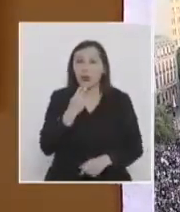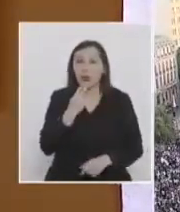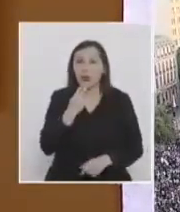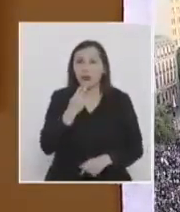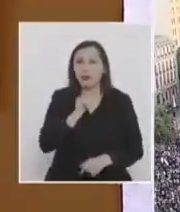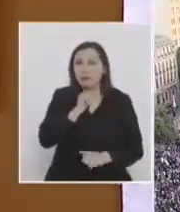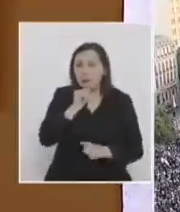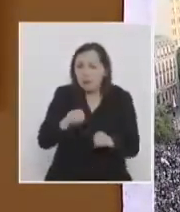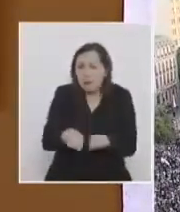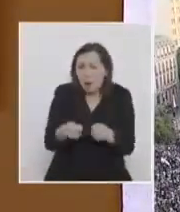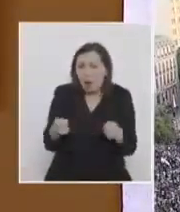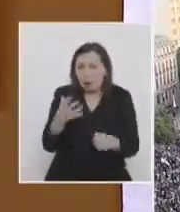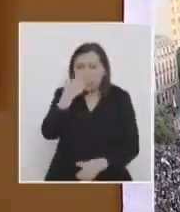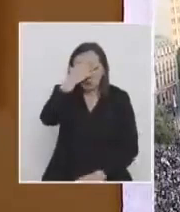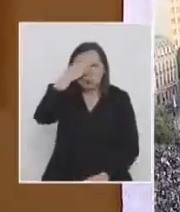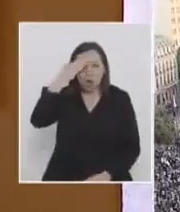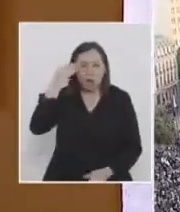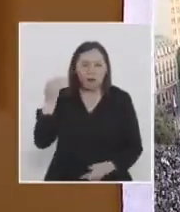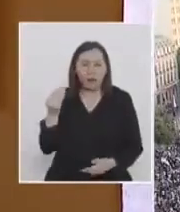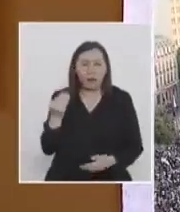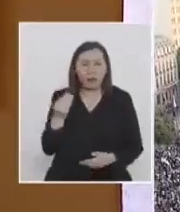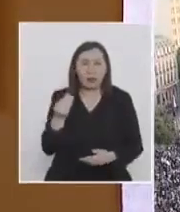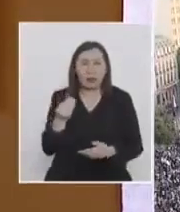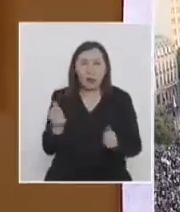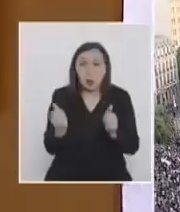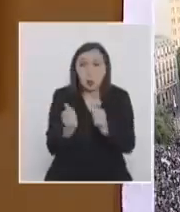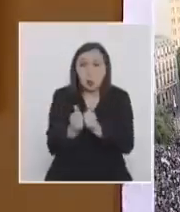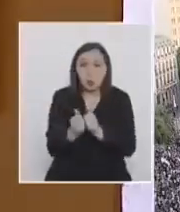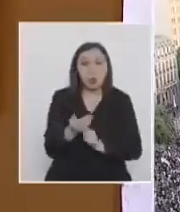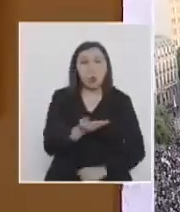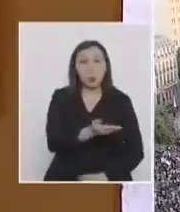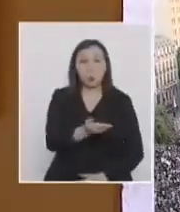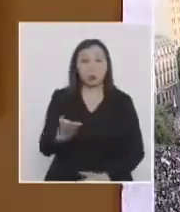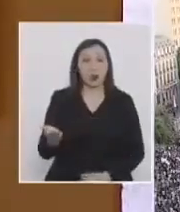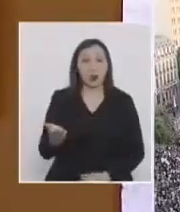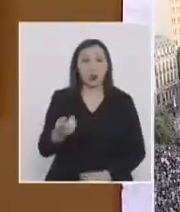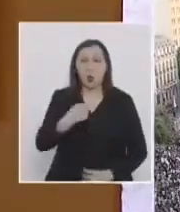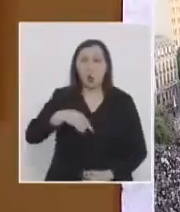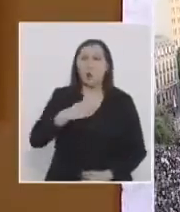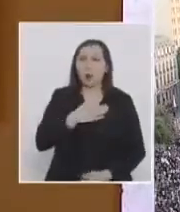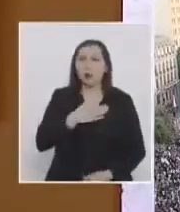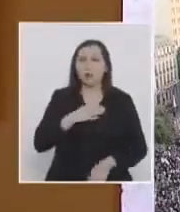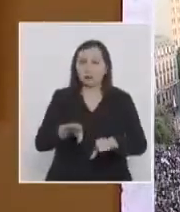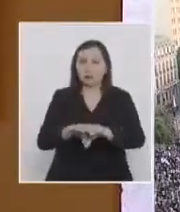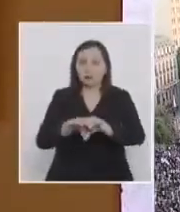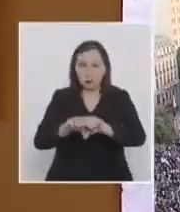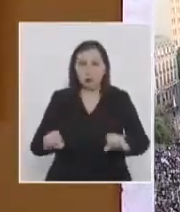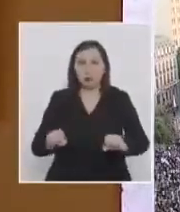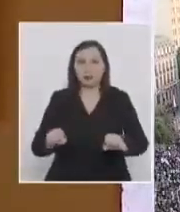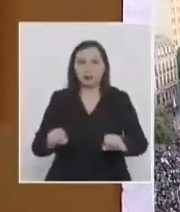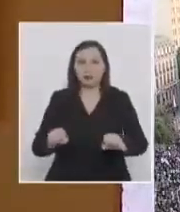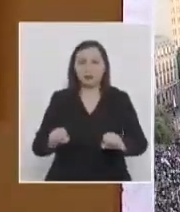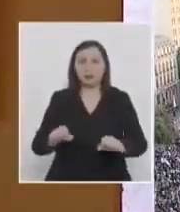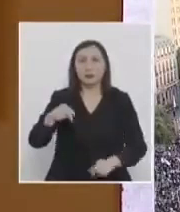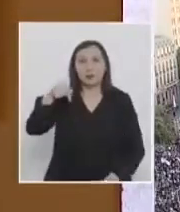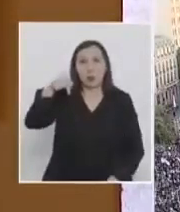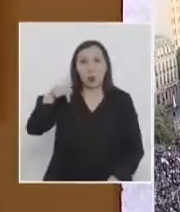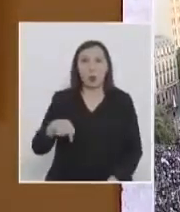la pobreza olvidada. Con ustedes es nuestro compromiso.